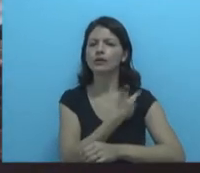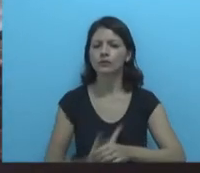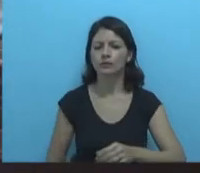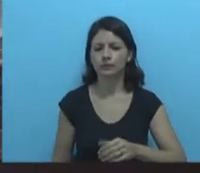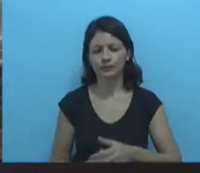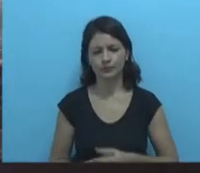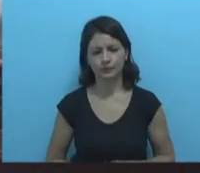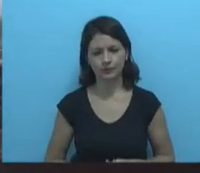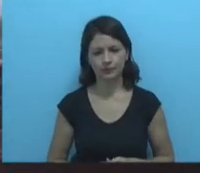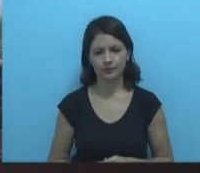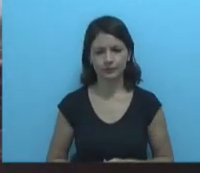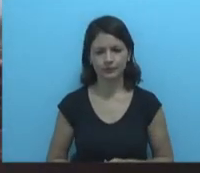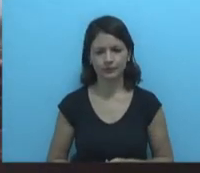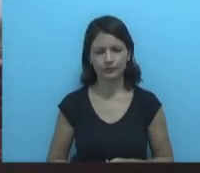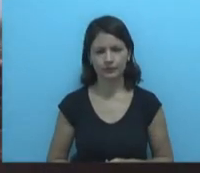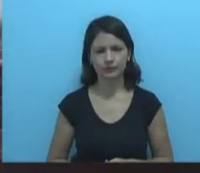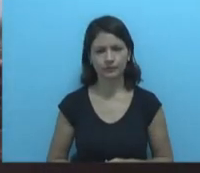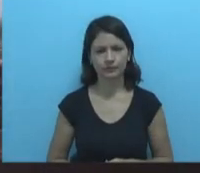Ejecutivo.